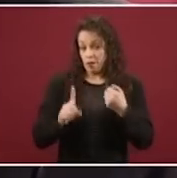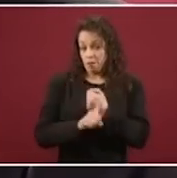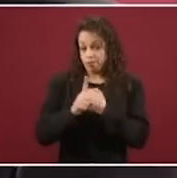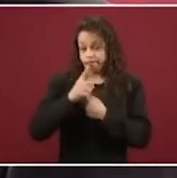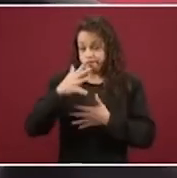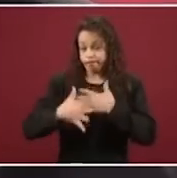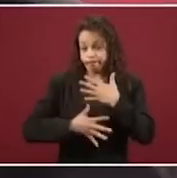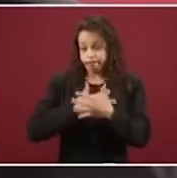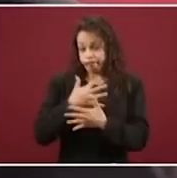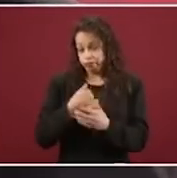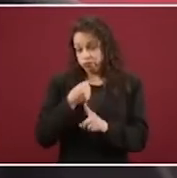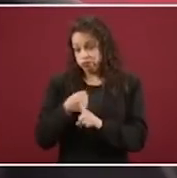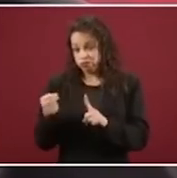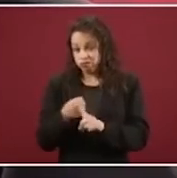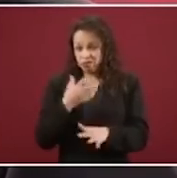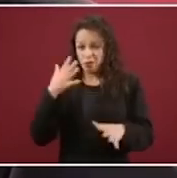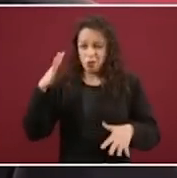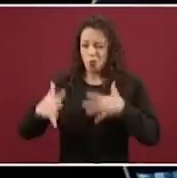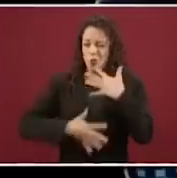cuando no se tiene la razón,